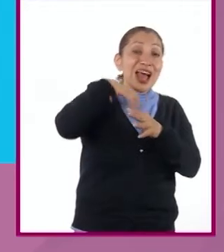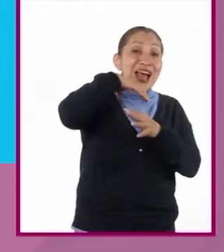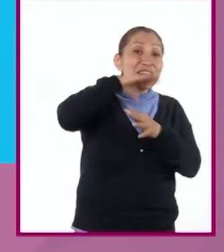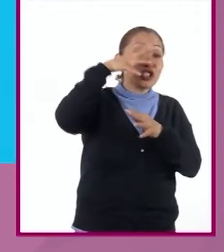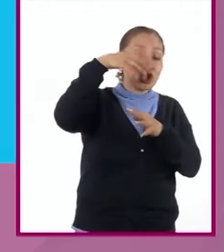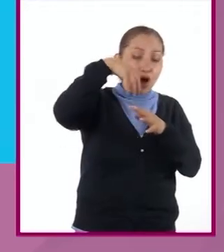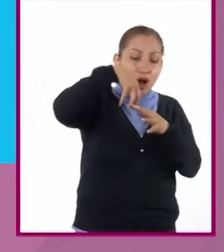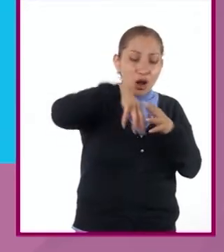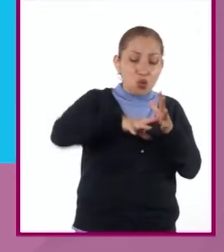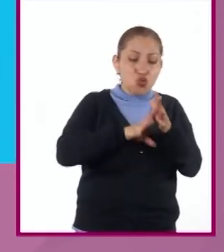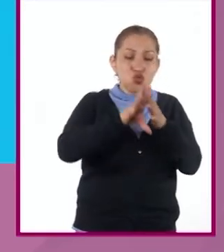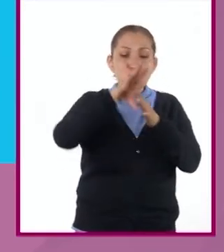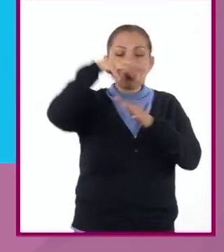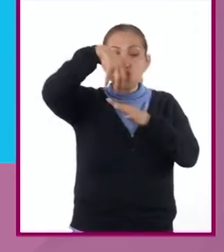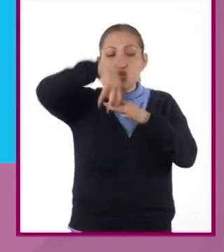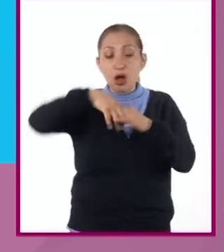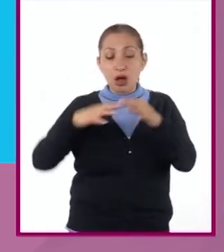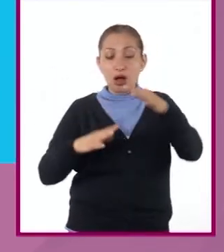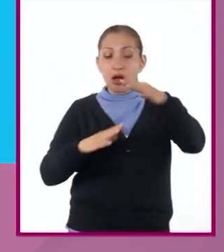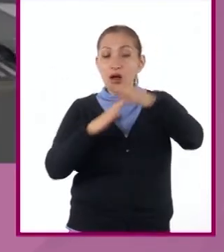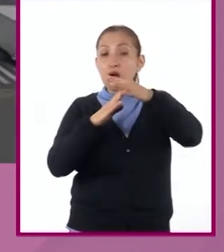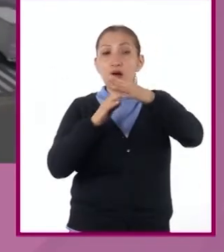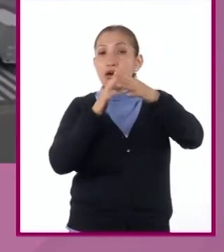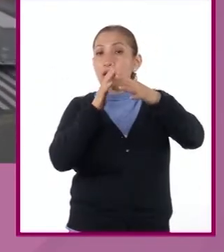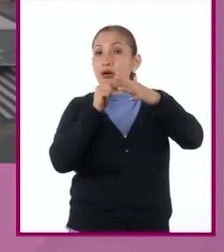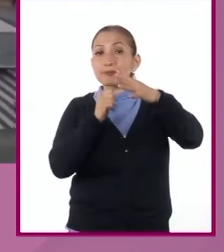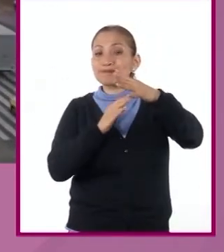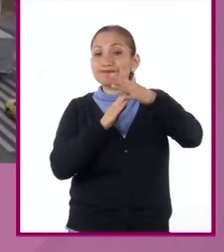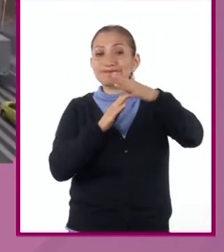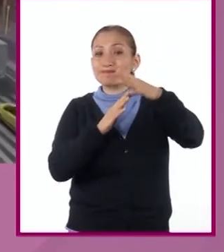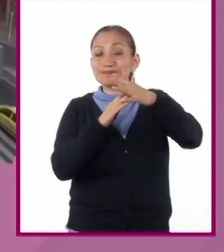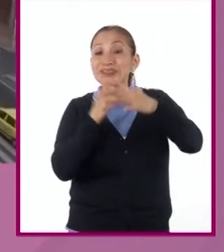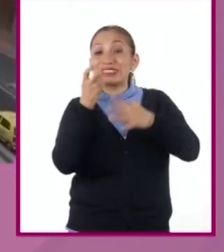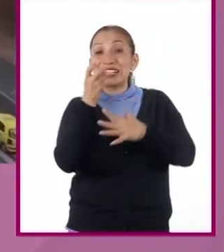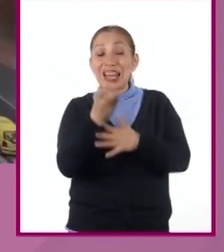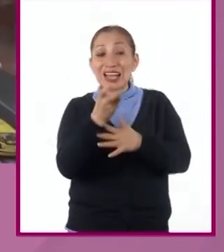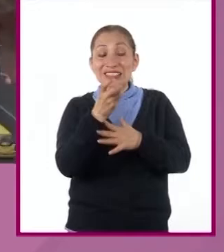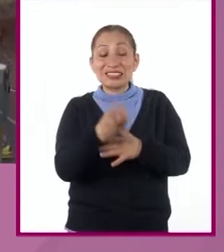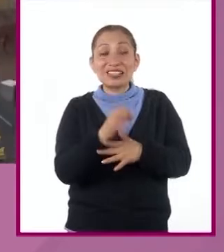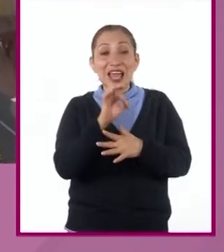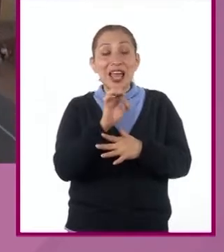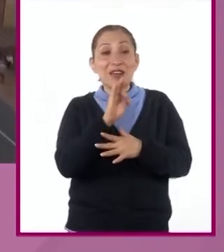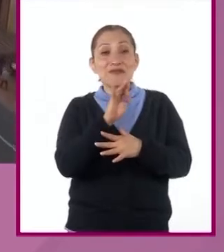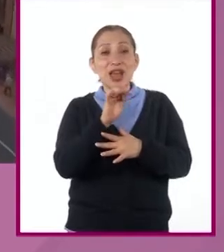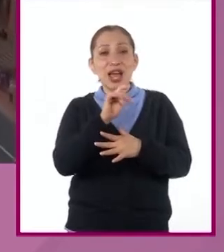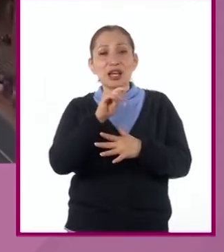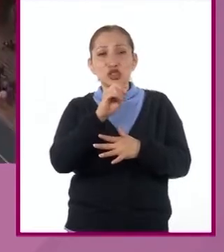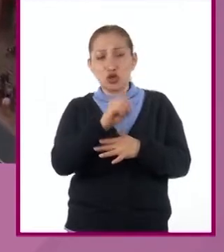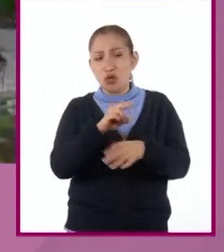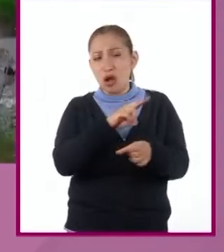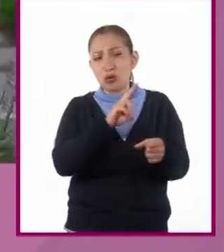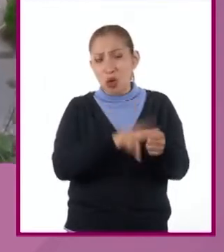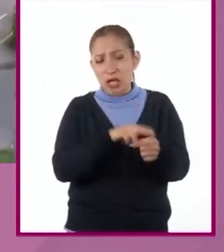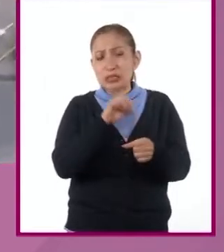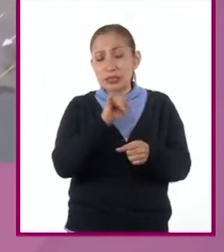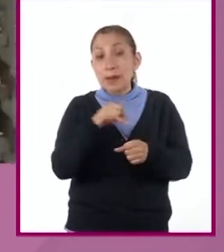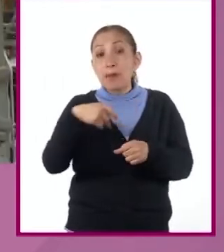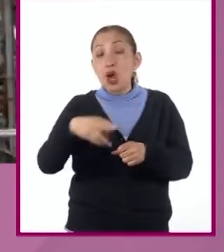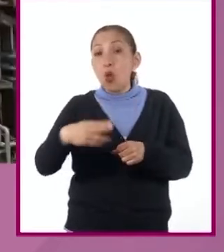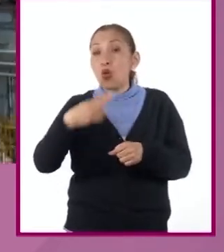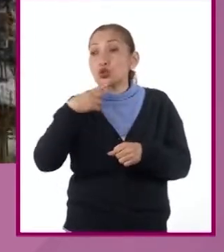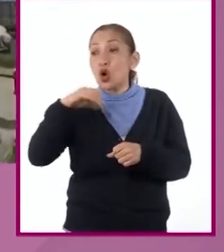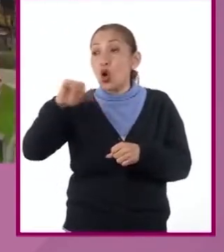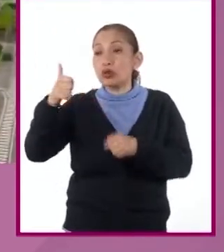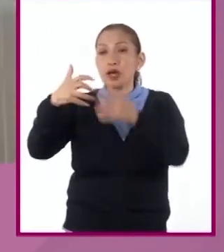se queda atrapado en la atmósfera. Aunque el efecto invernadero es un proceso natural y necesario, el uso de